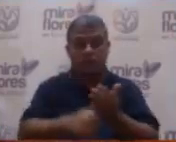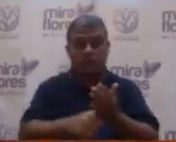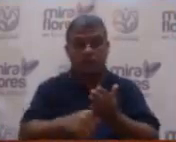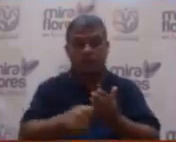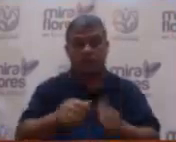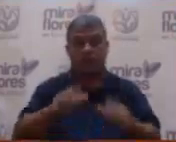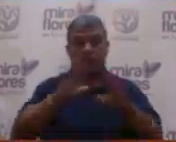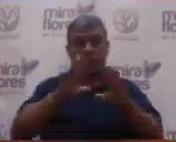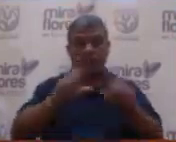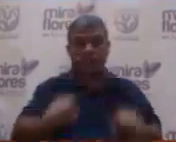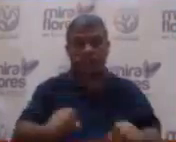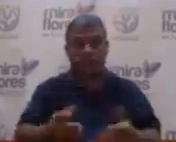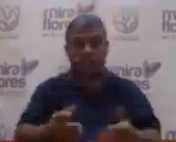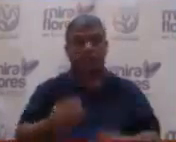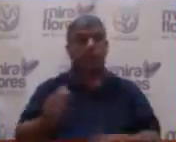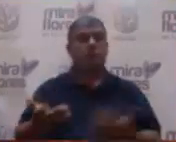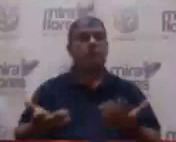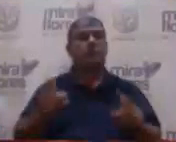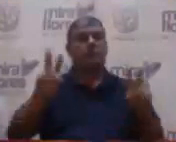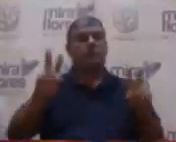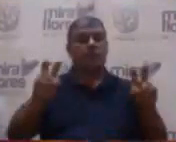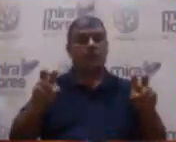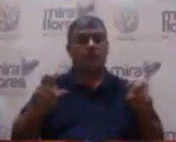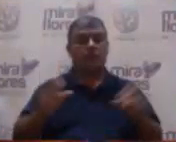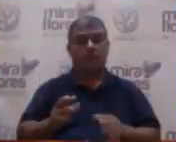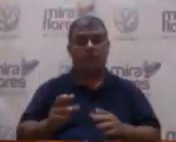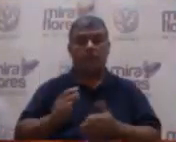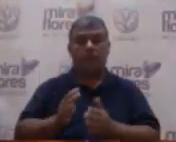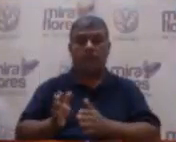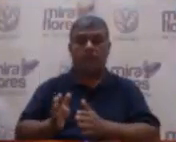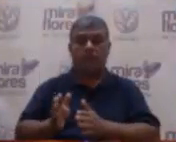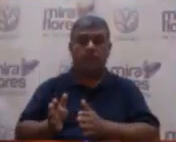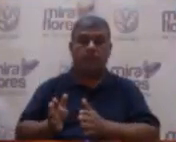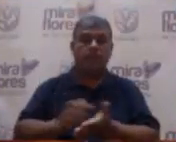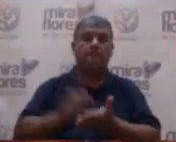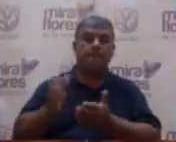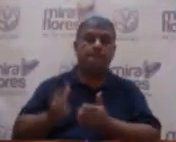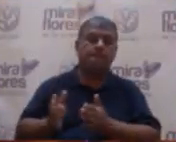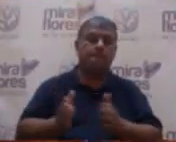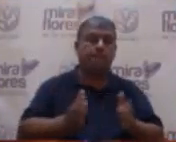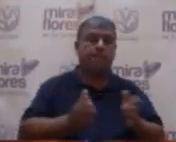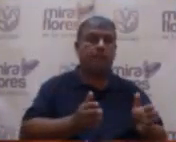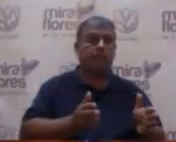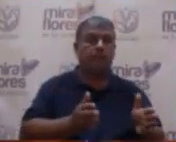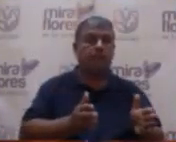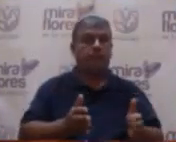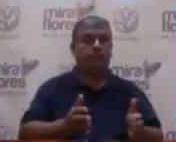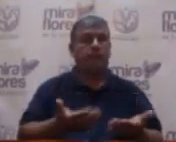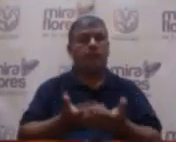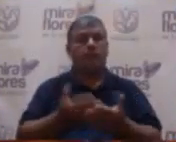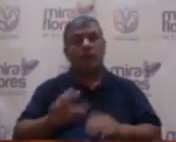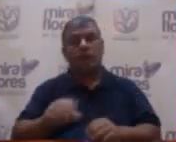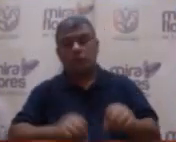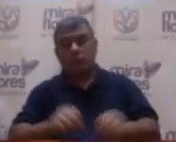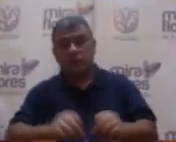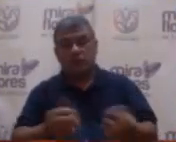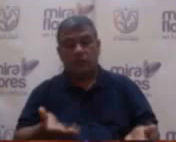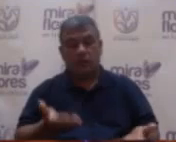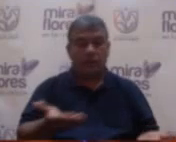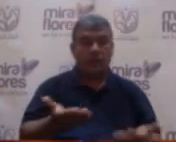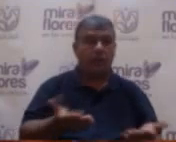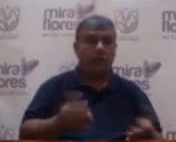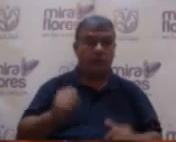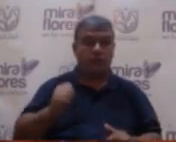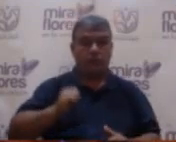Secretaría sobre cuál era el plan de evacuación en caso de haber un sismo acá con respecto